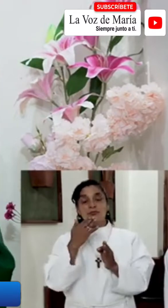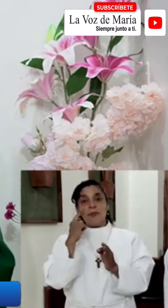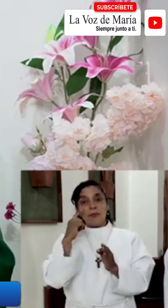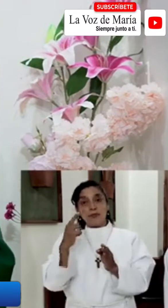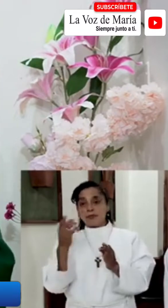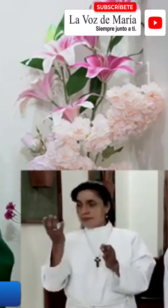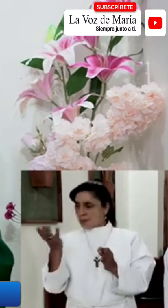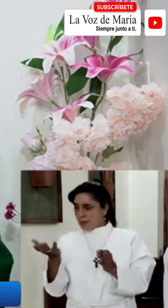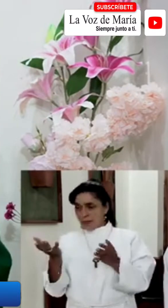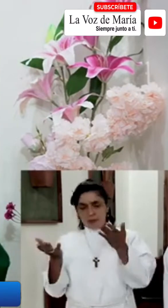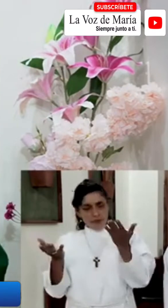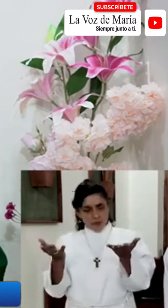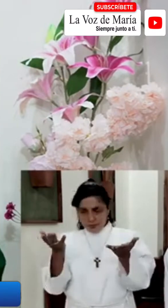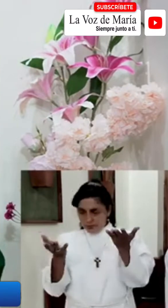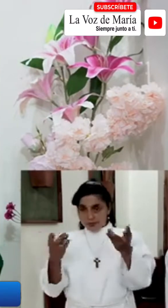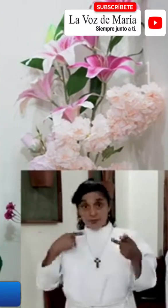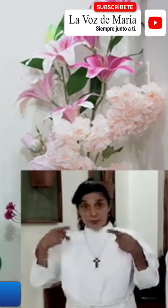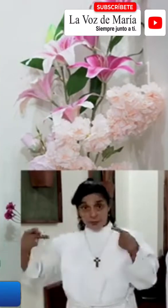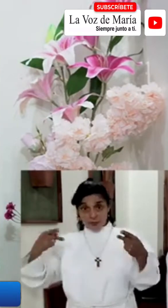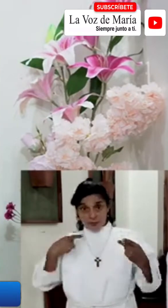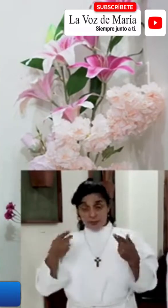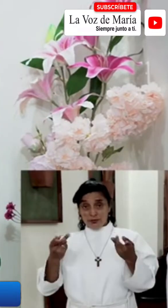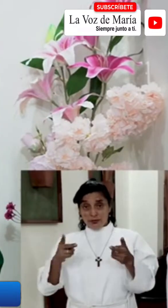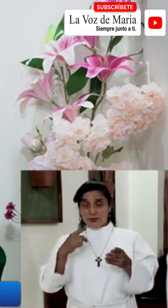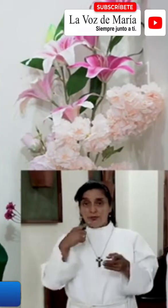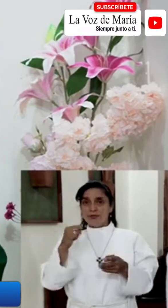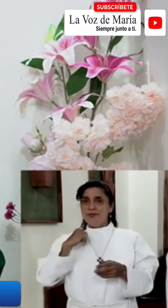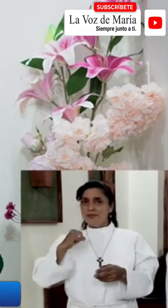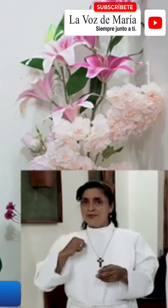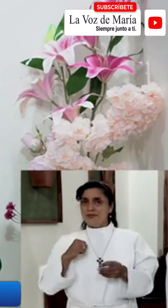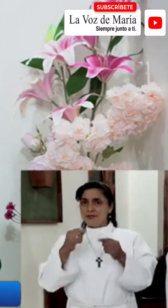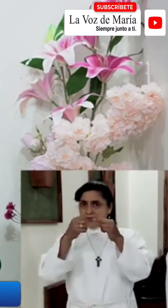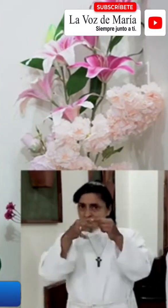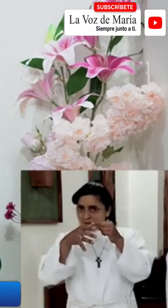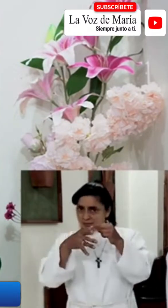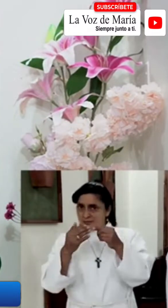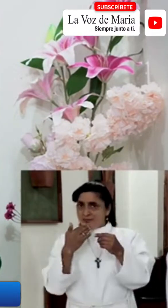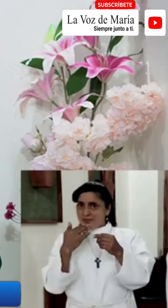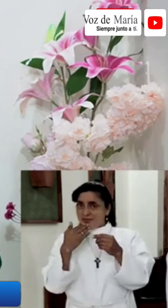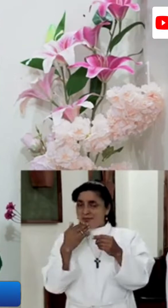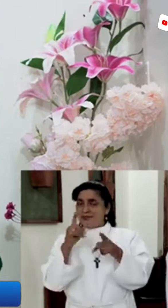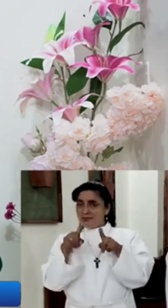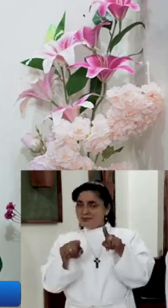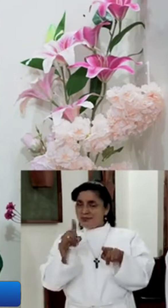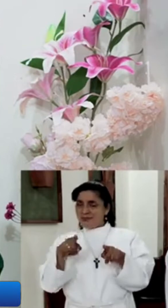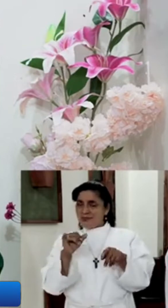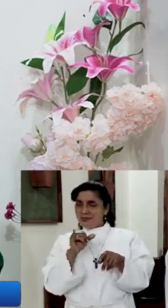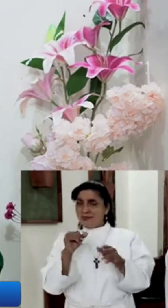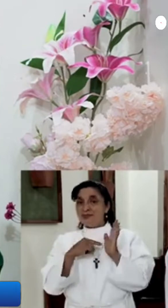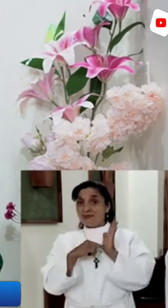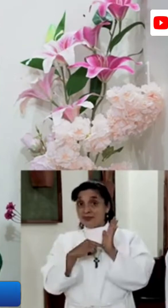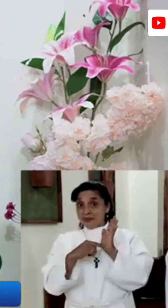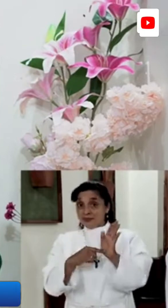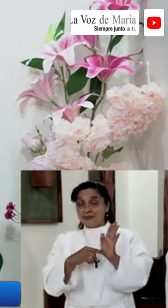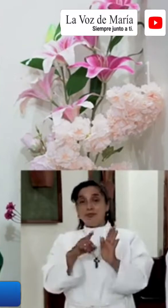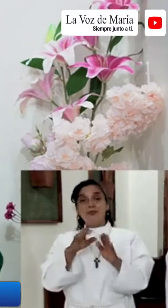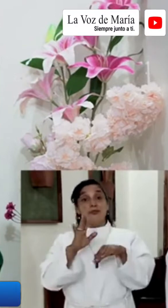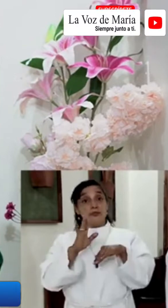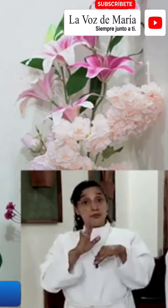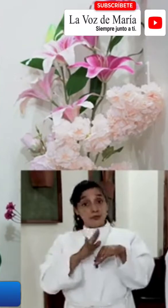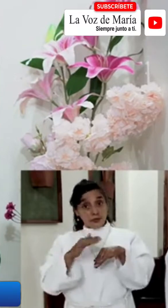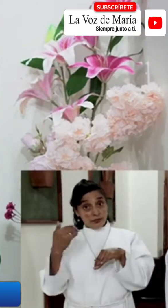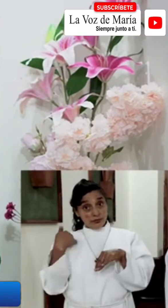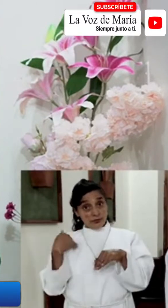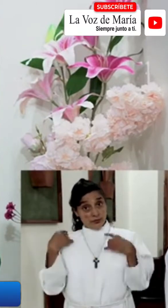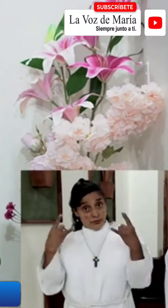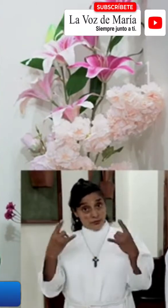comparación o esta parábola también que decimos, describe algo parecido. El mal no está en que tienen muchas